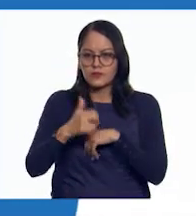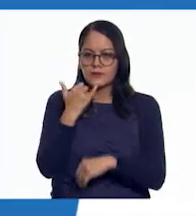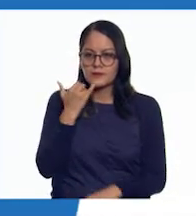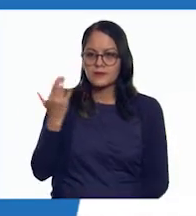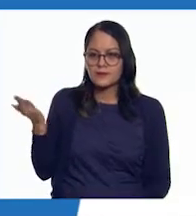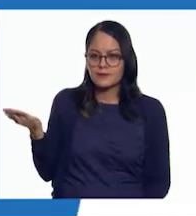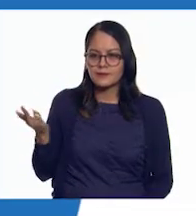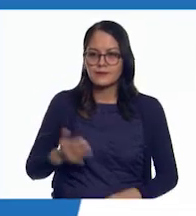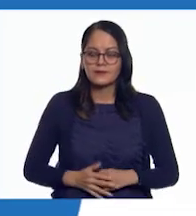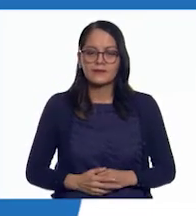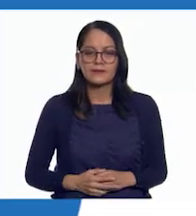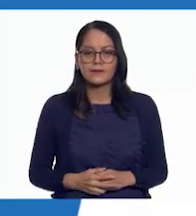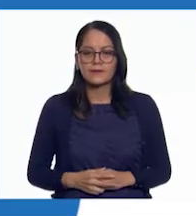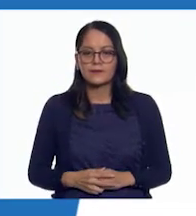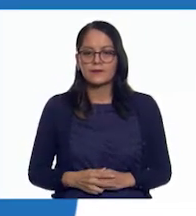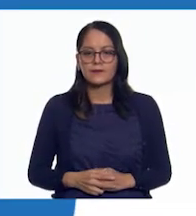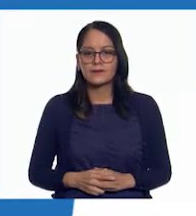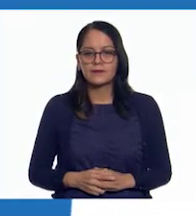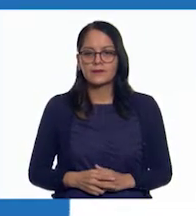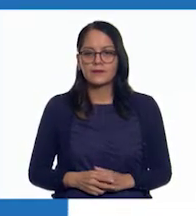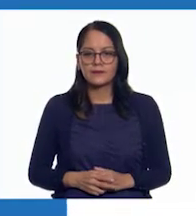teléfono